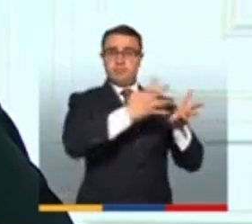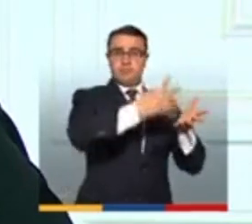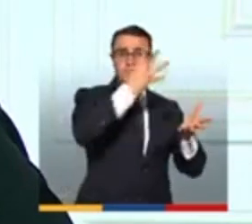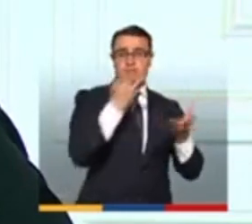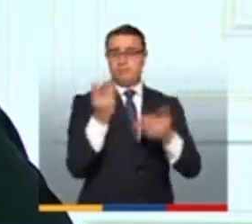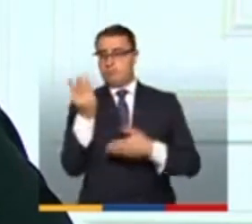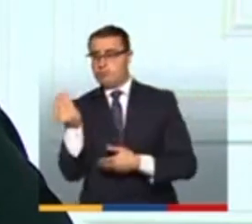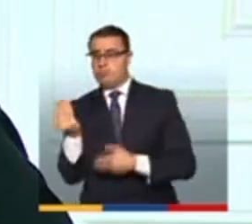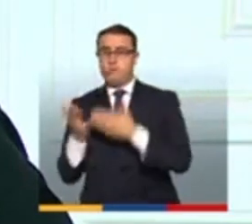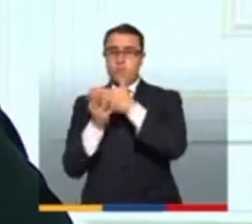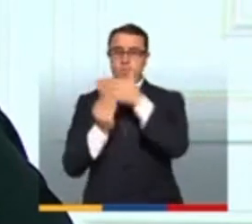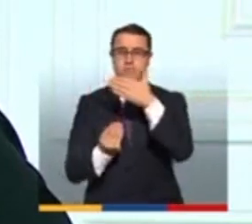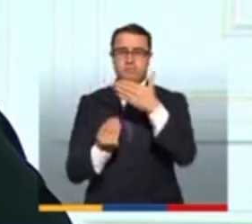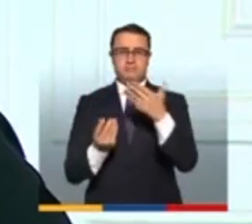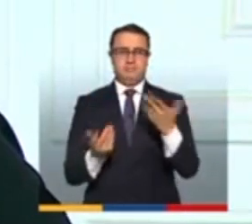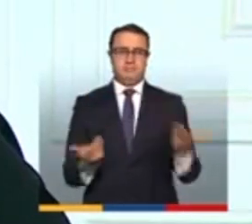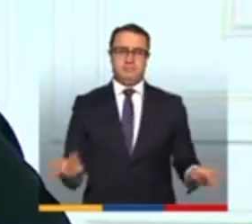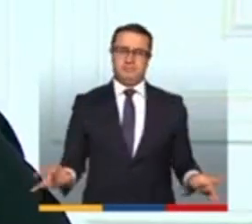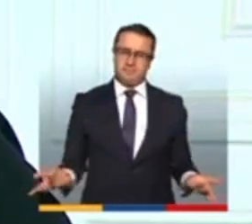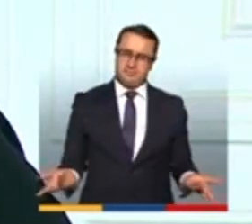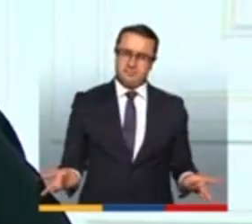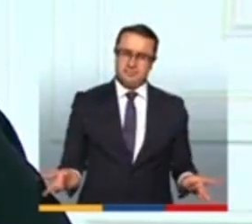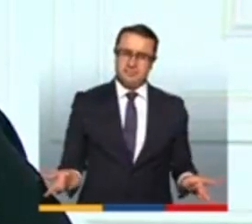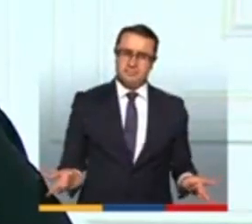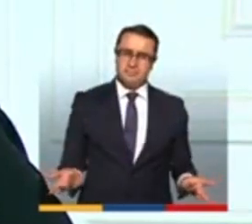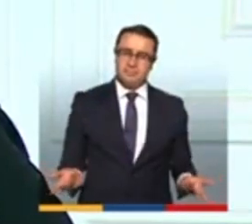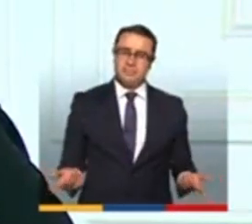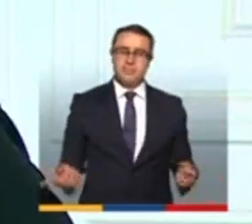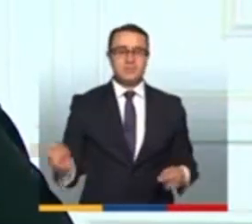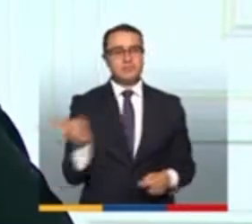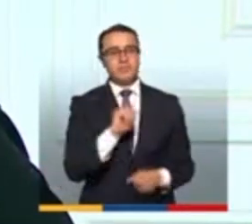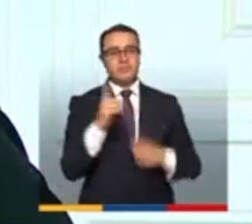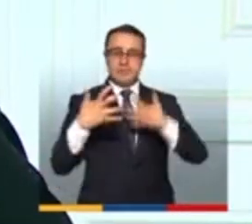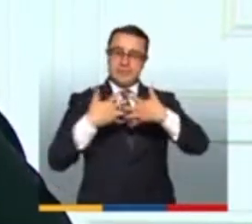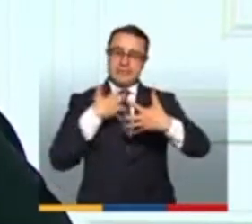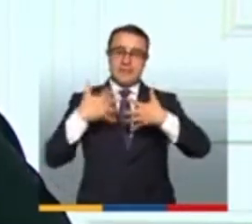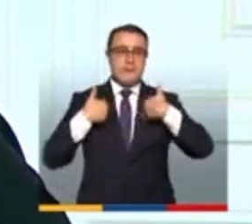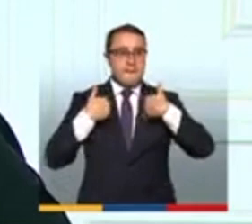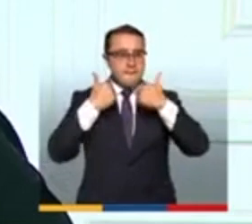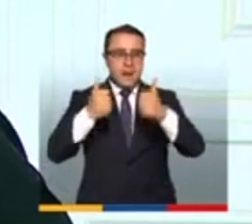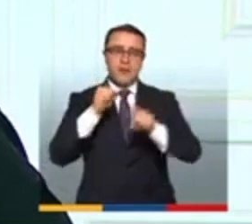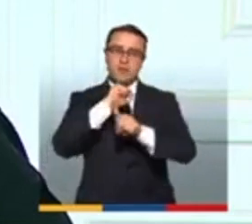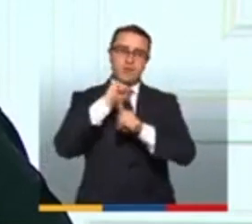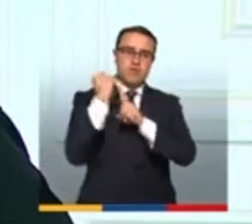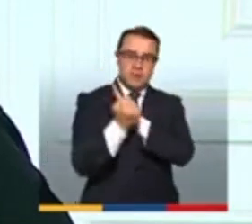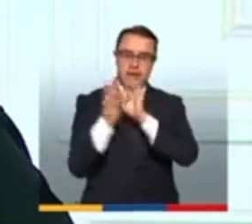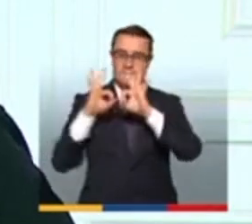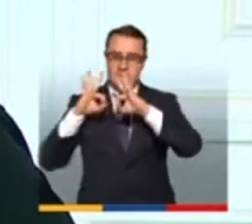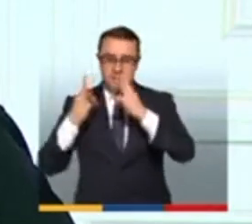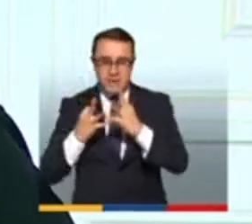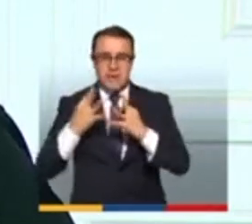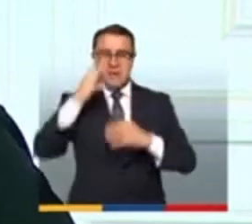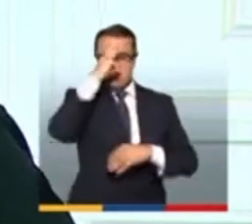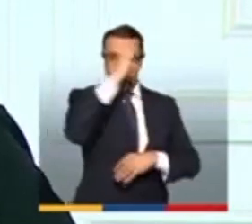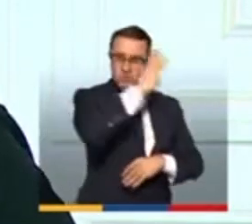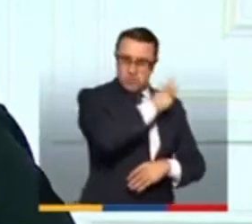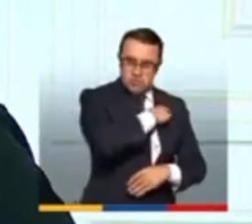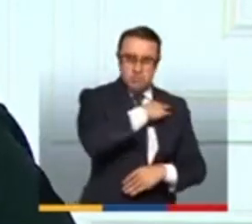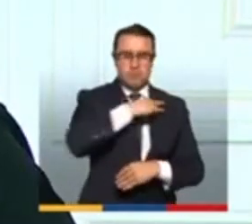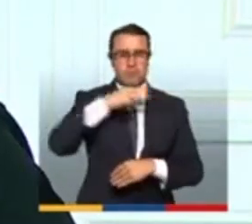que conjuntamente con el sistema de bienestar social de la familia, del patrullero, la patrullera y el soldado